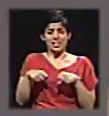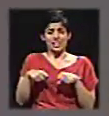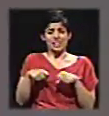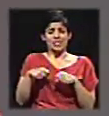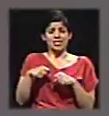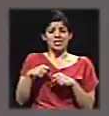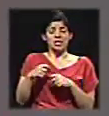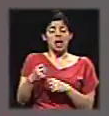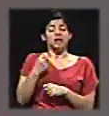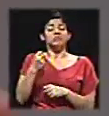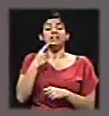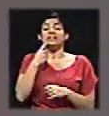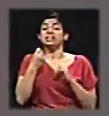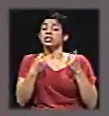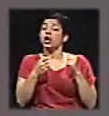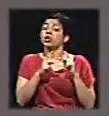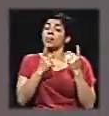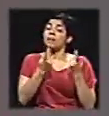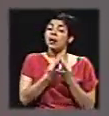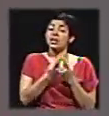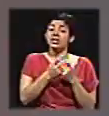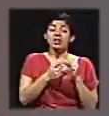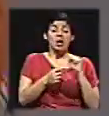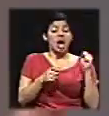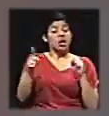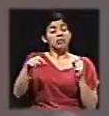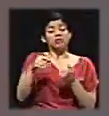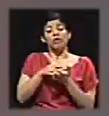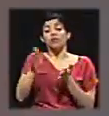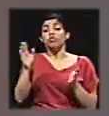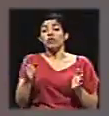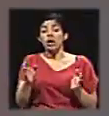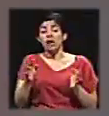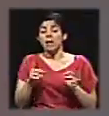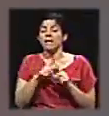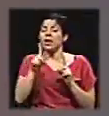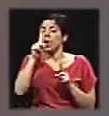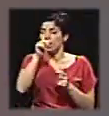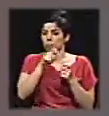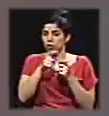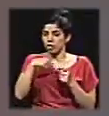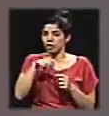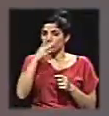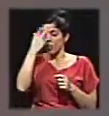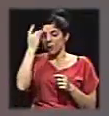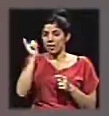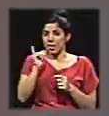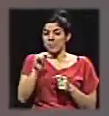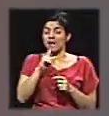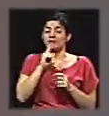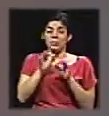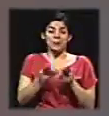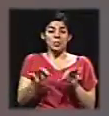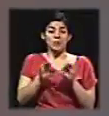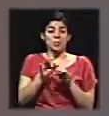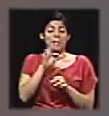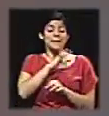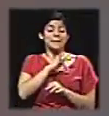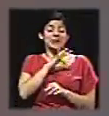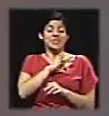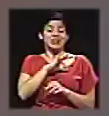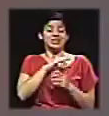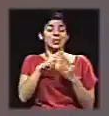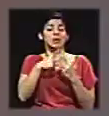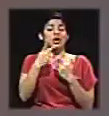intimidar diciendo que si gana otro partido pueden ir para afuera. Pero hay otro elemento que se nos está olvidando y que es muy importante, son los beneficiarios de los